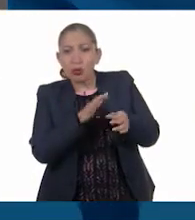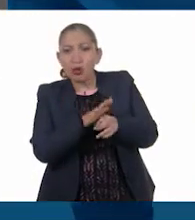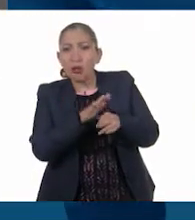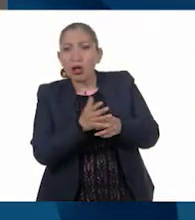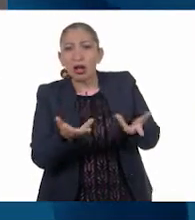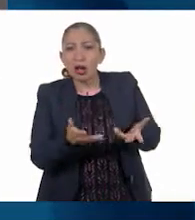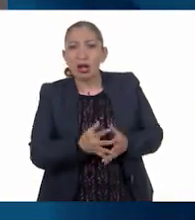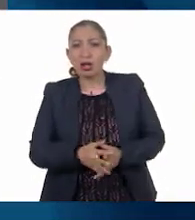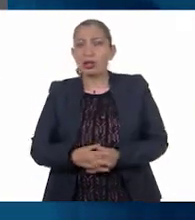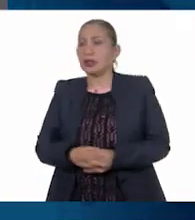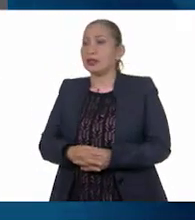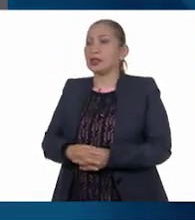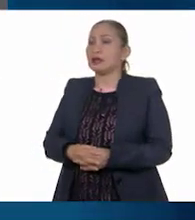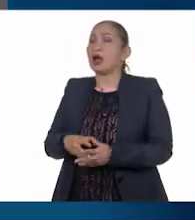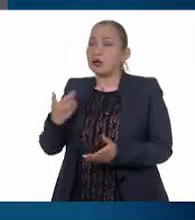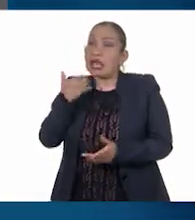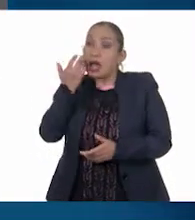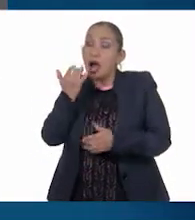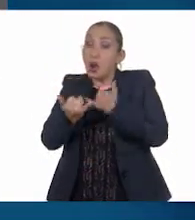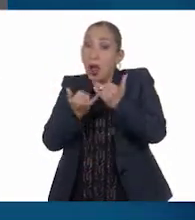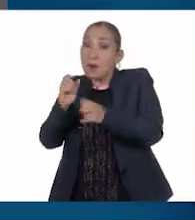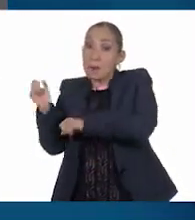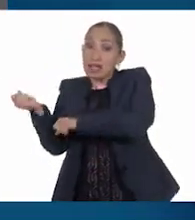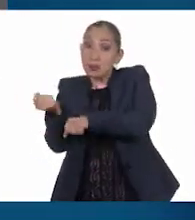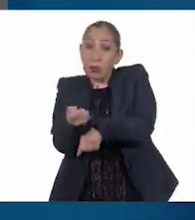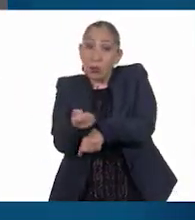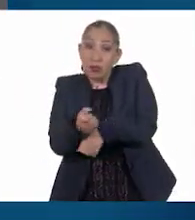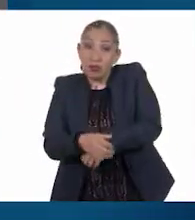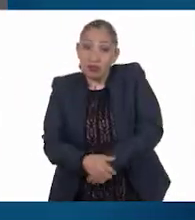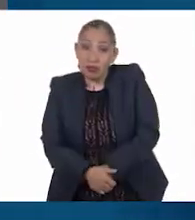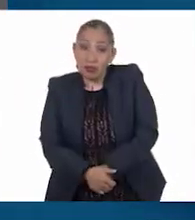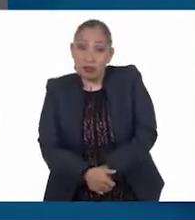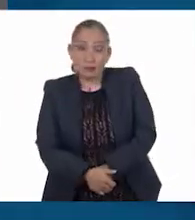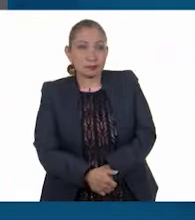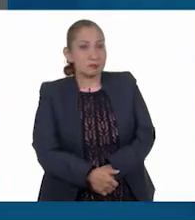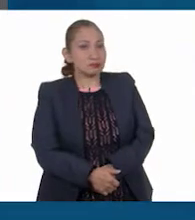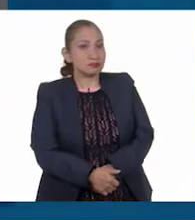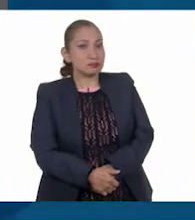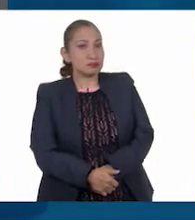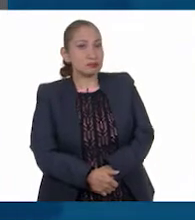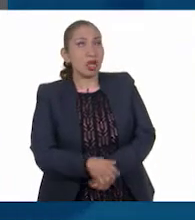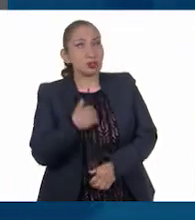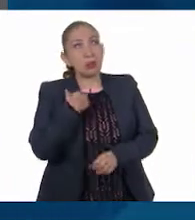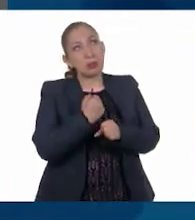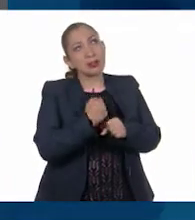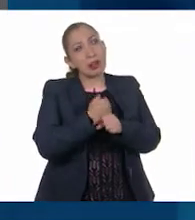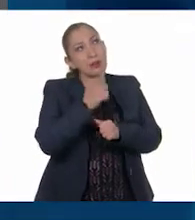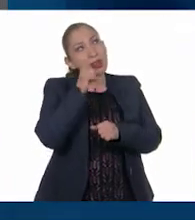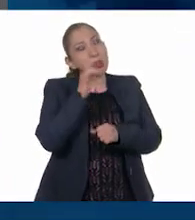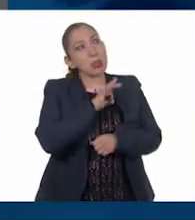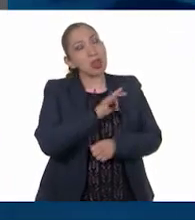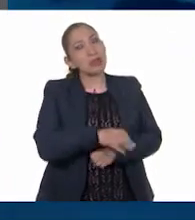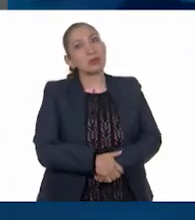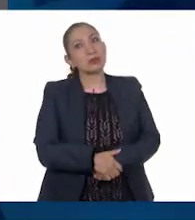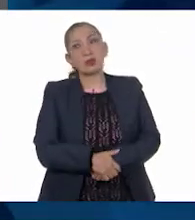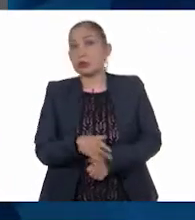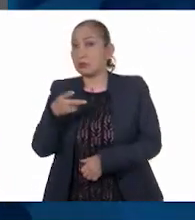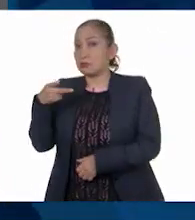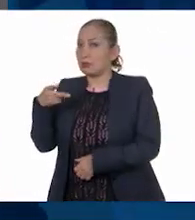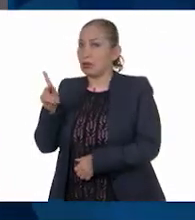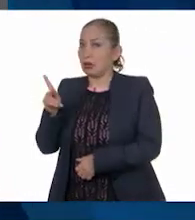qué? Justo vamos a jugar béisbol. Así puedo practicar para mañana.